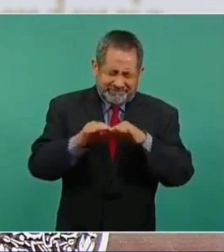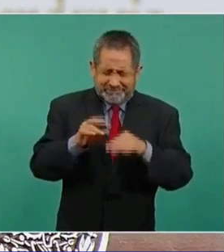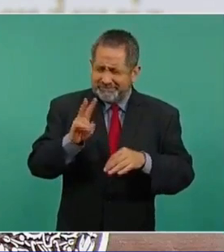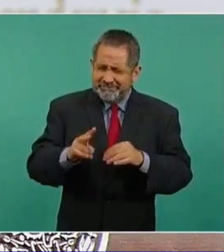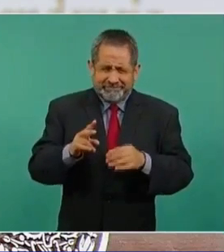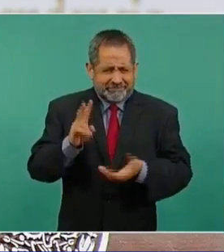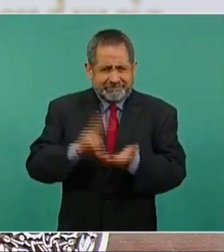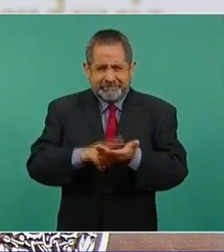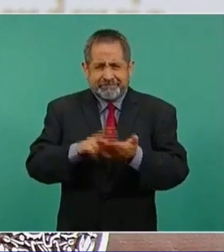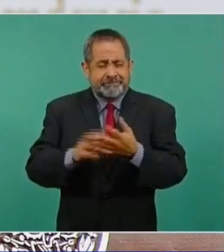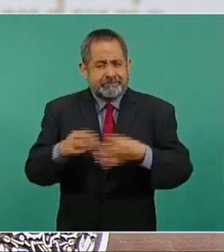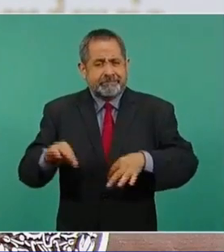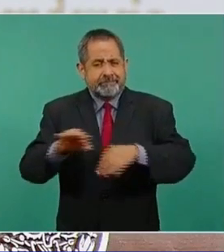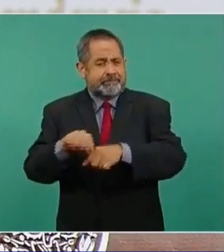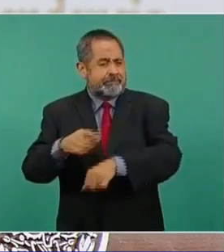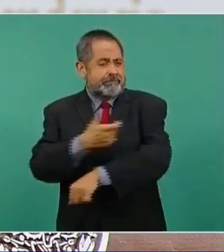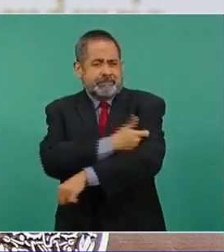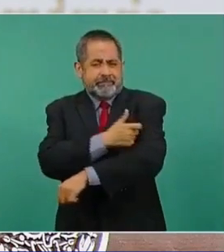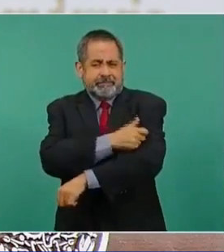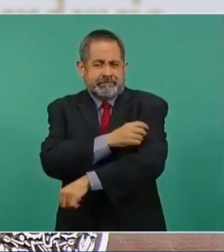vacunas. O sea,